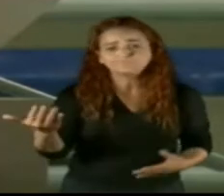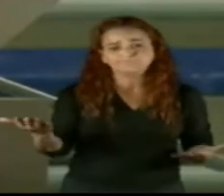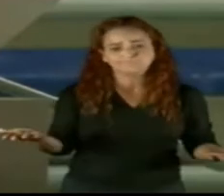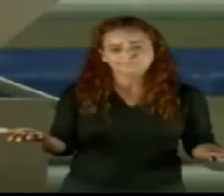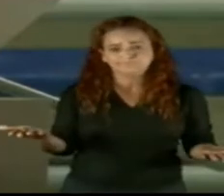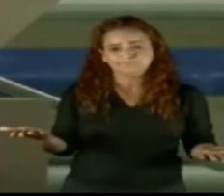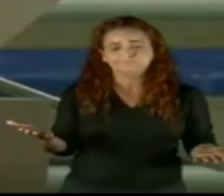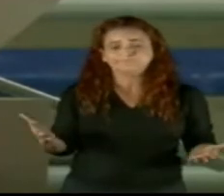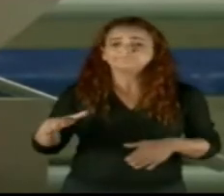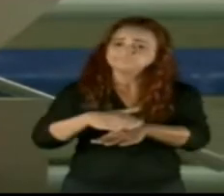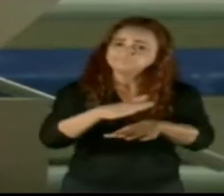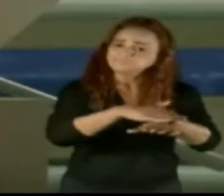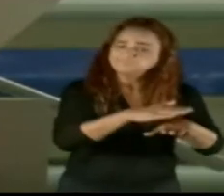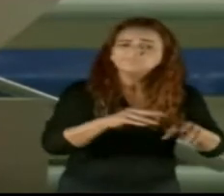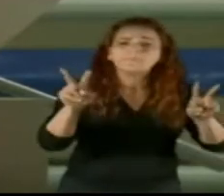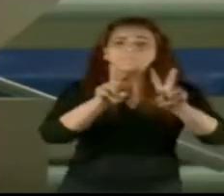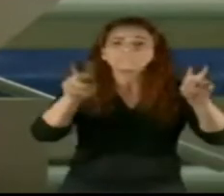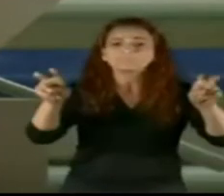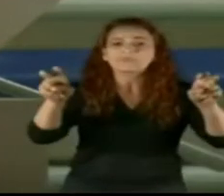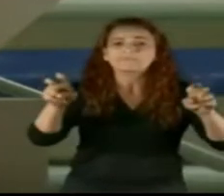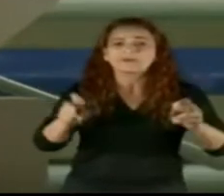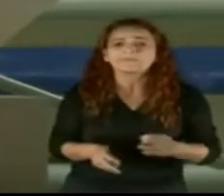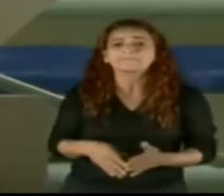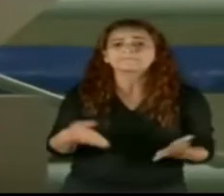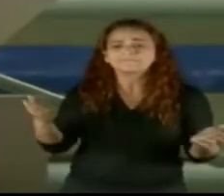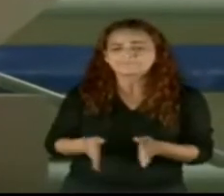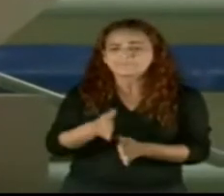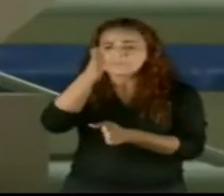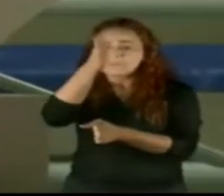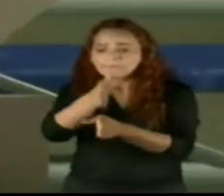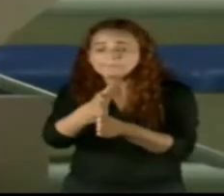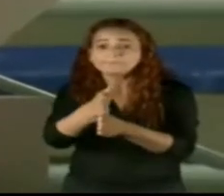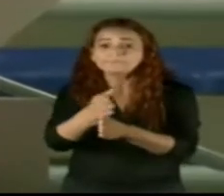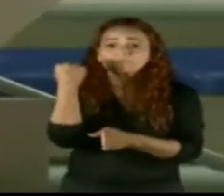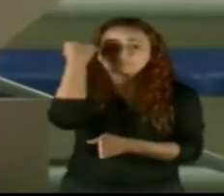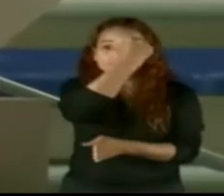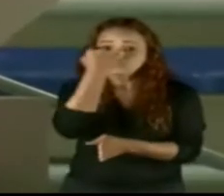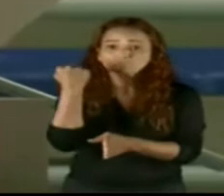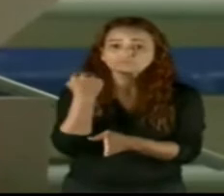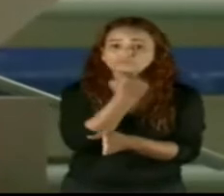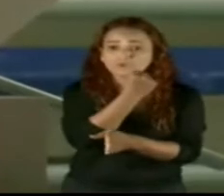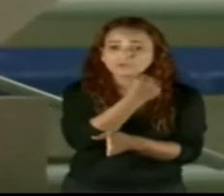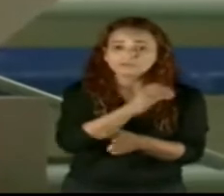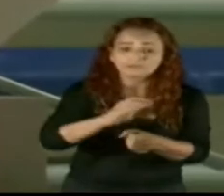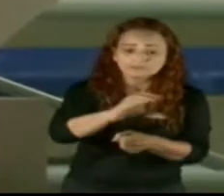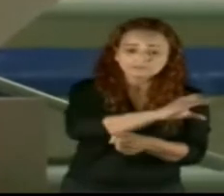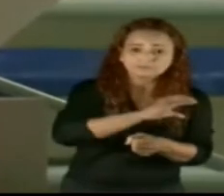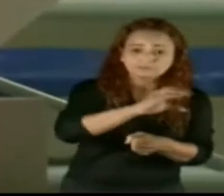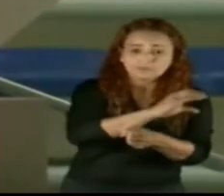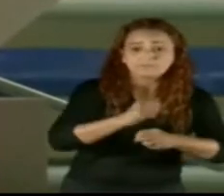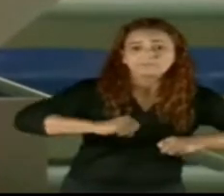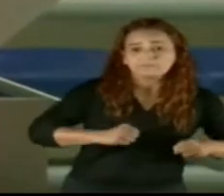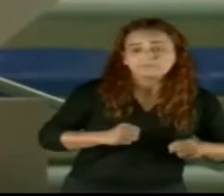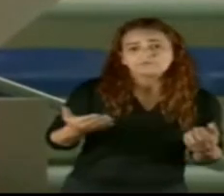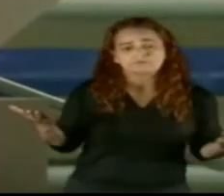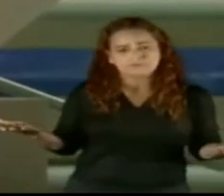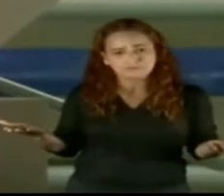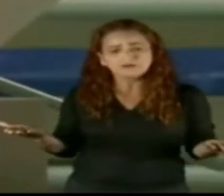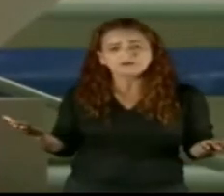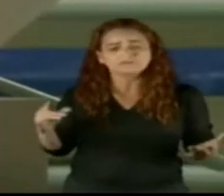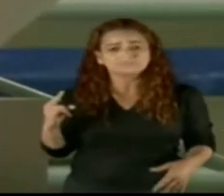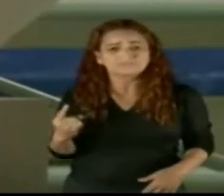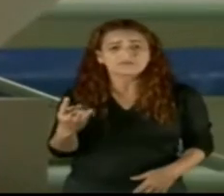de el tema de la frontera entre Soacha y Bogotá. Es algo